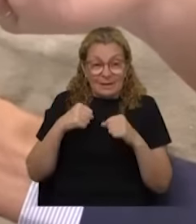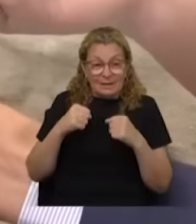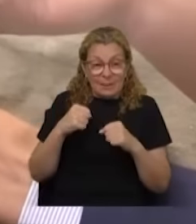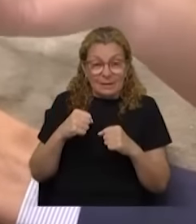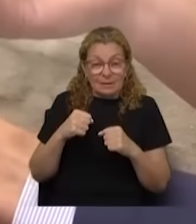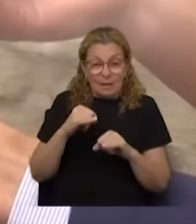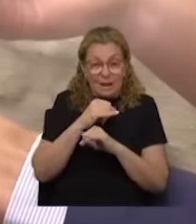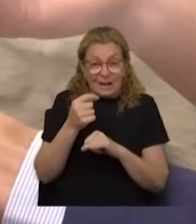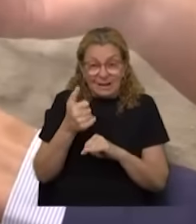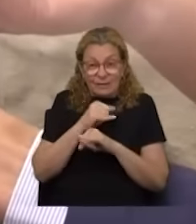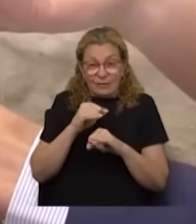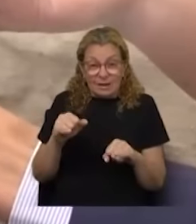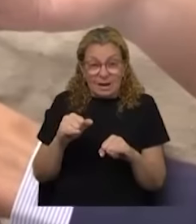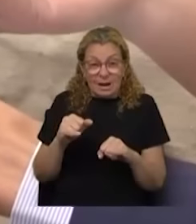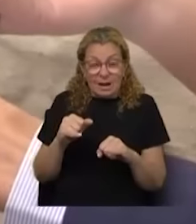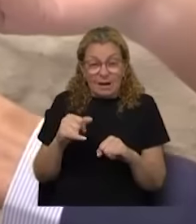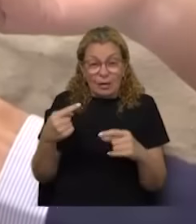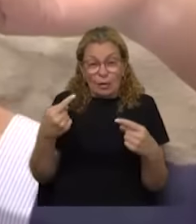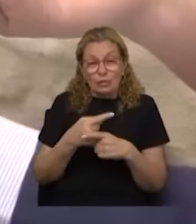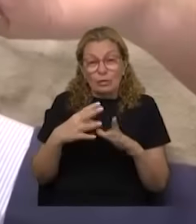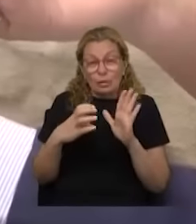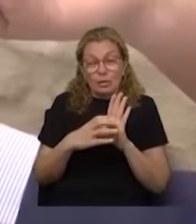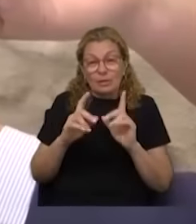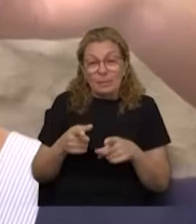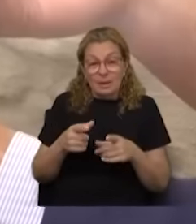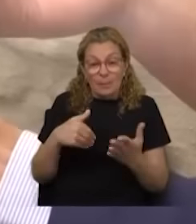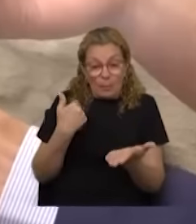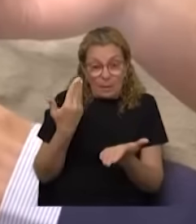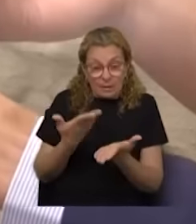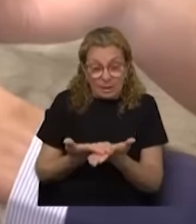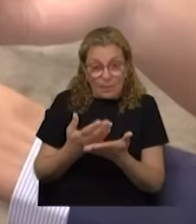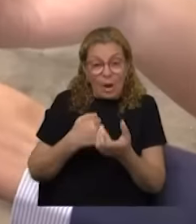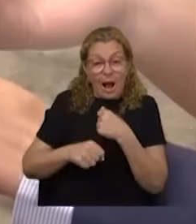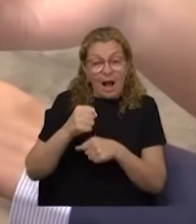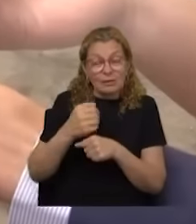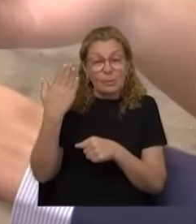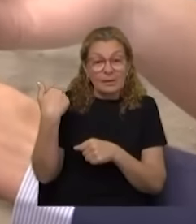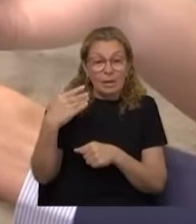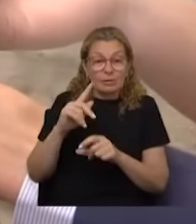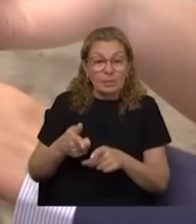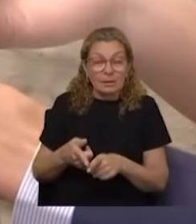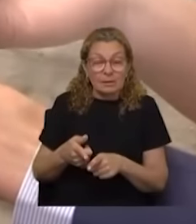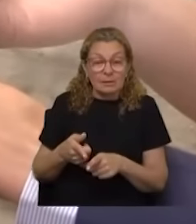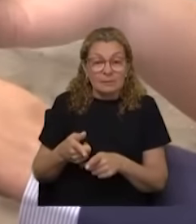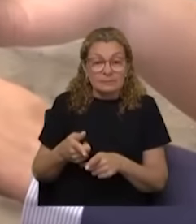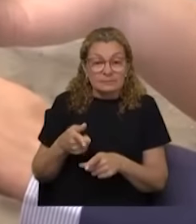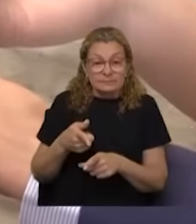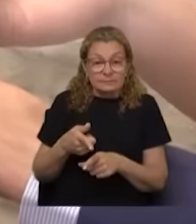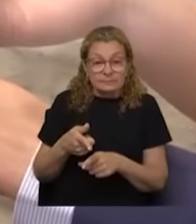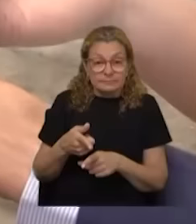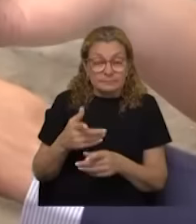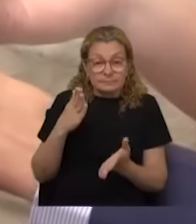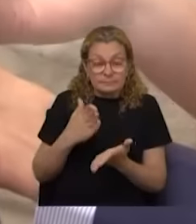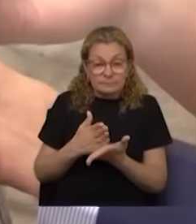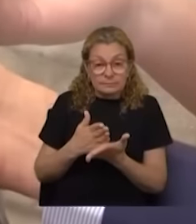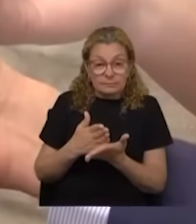para finalizar el recurso de inconstitucionalidad que nosotros también habíamos planteado el año pasado este Que bueno que está ya este está en el último